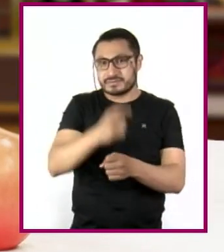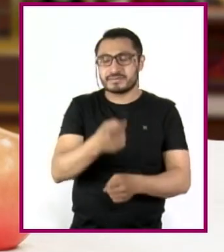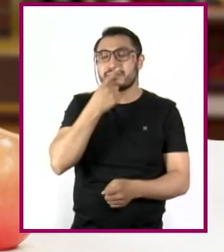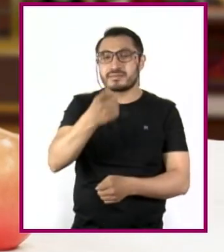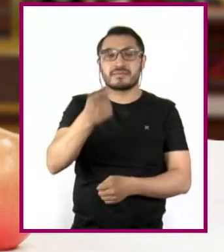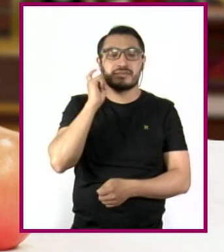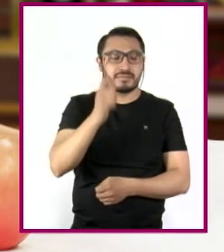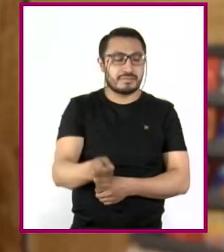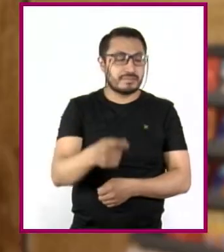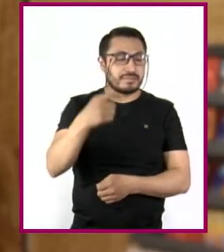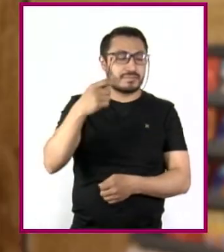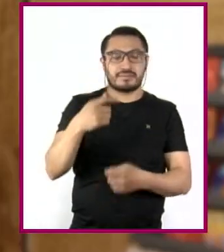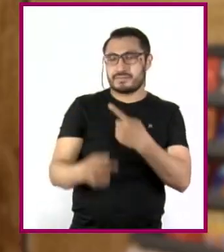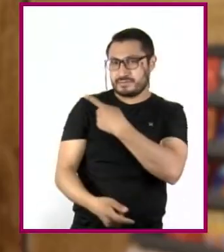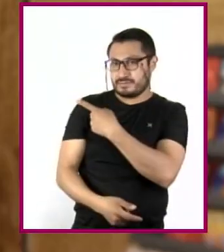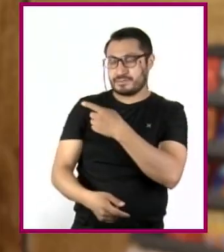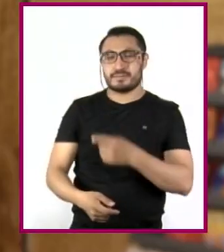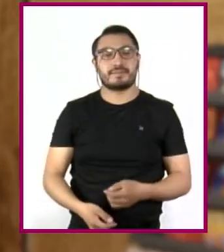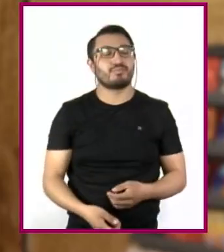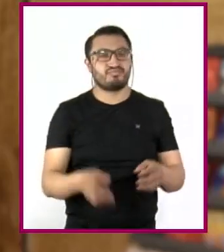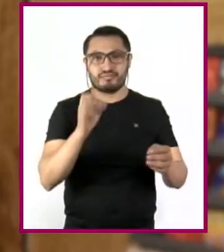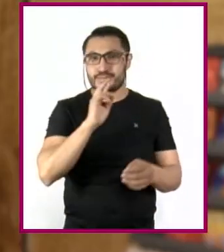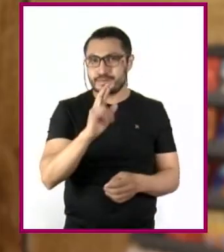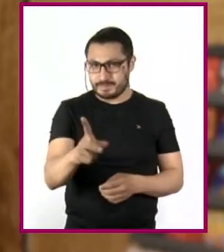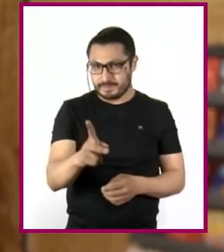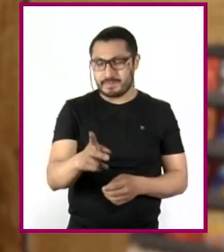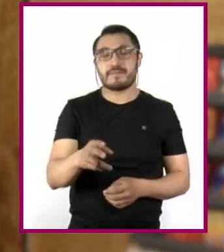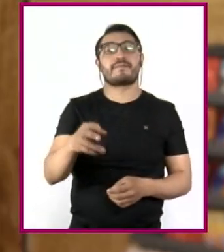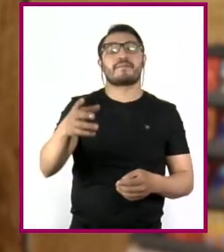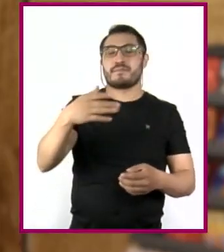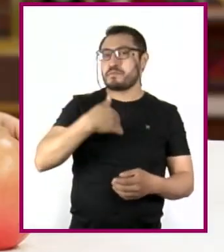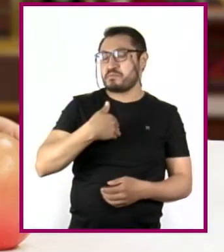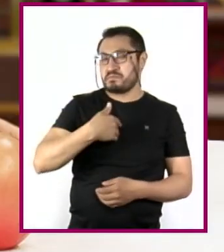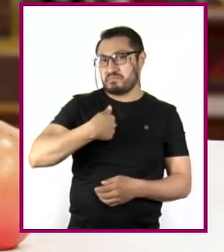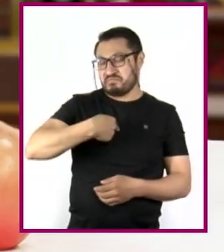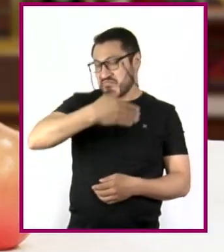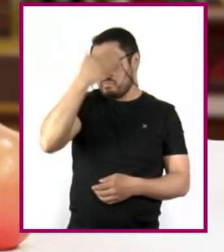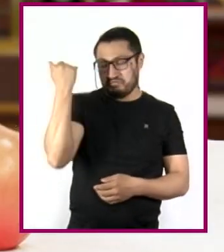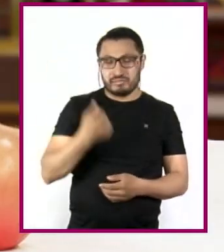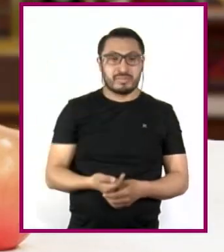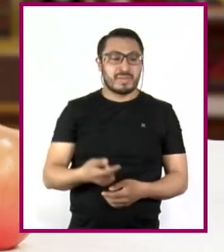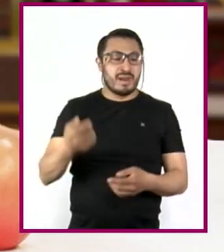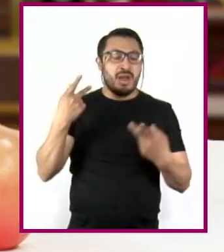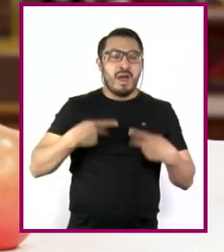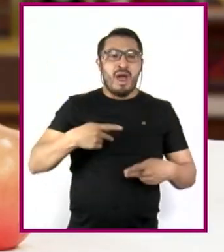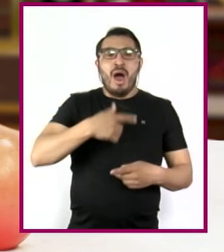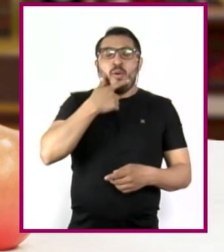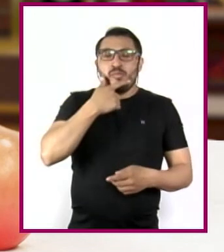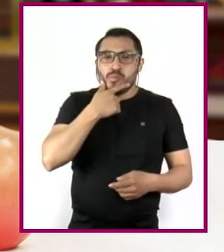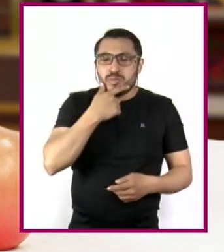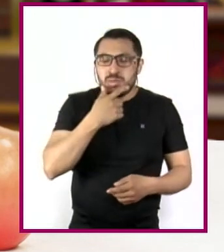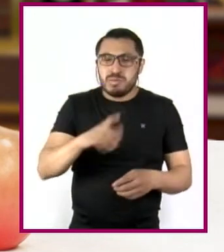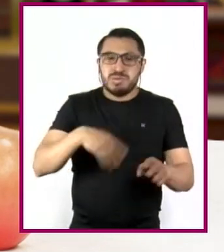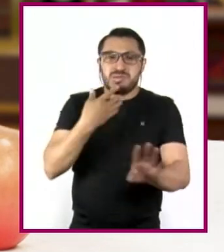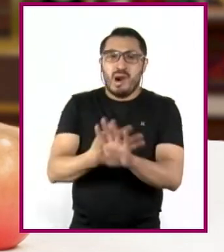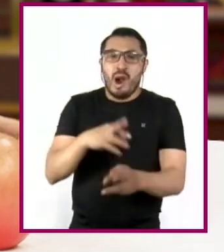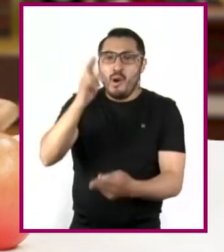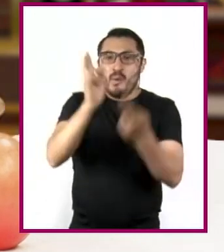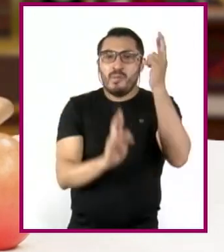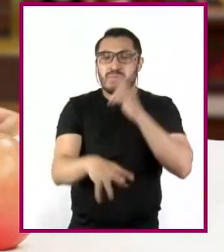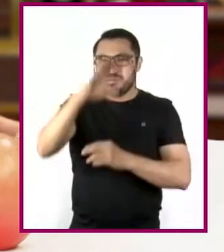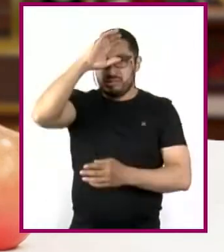quién es Guy Fawkes. Ay, mejor, porque no tengo ni idea de quién es. Fue un conspirador inglés y un revolucionario